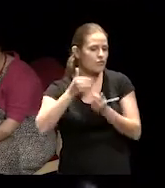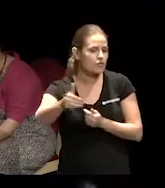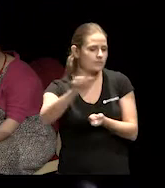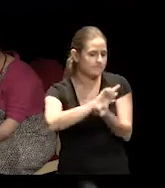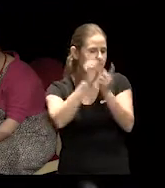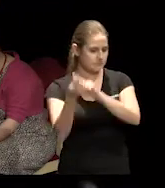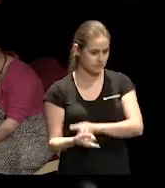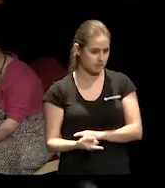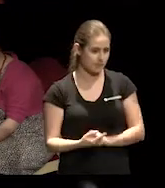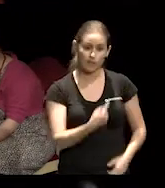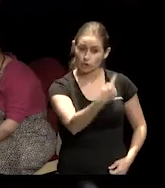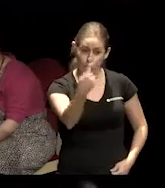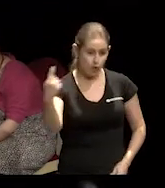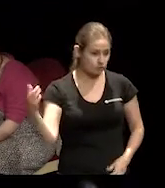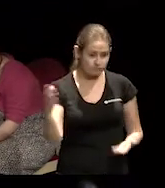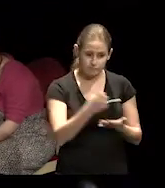obligación de